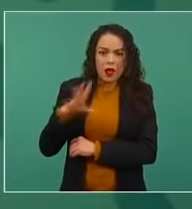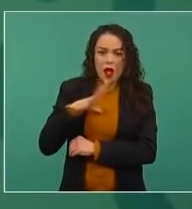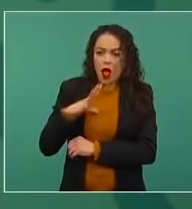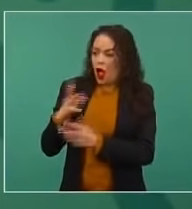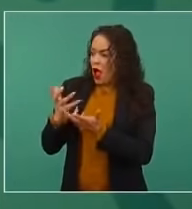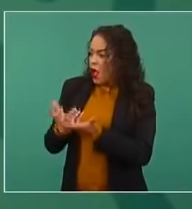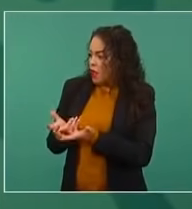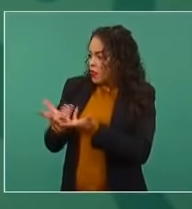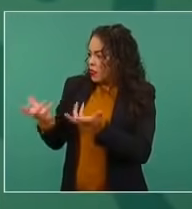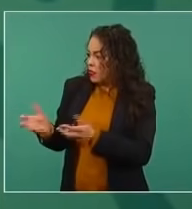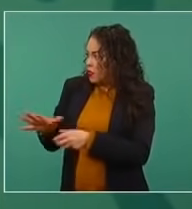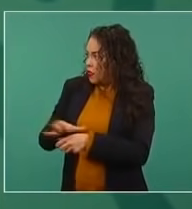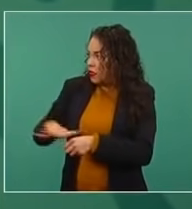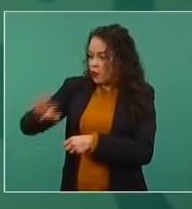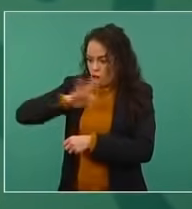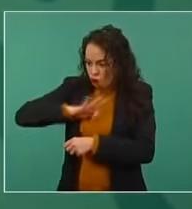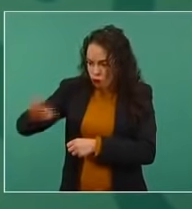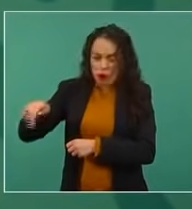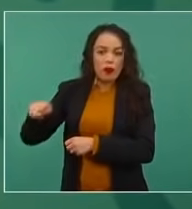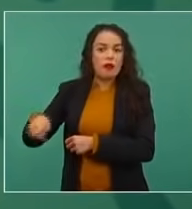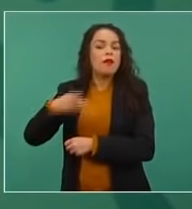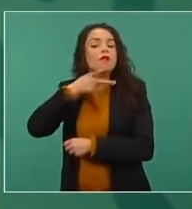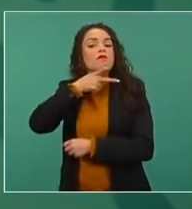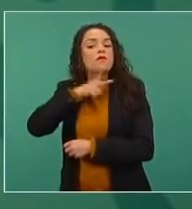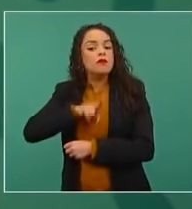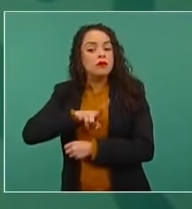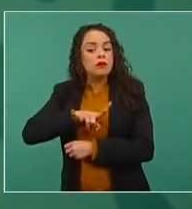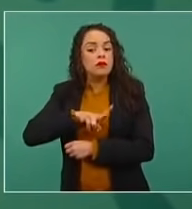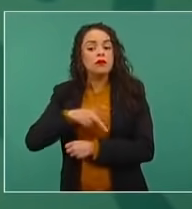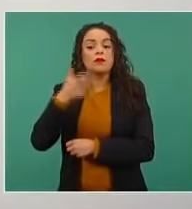someras, que nos cuesta